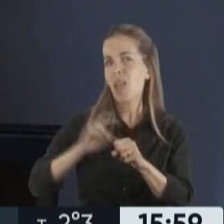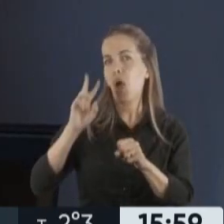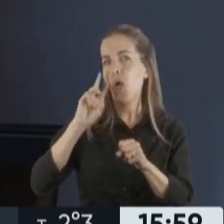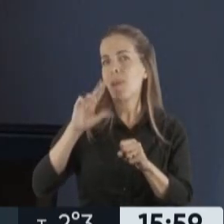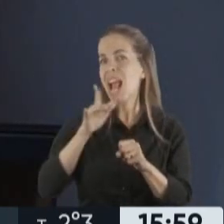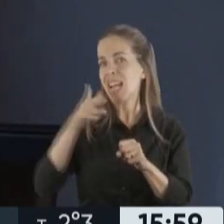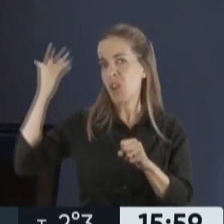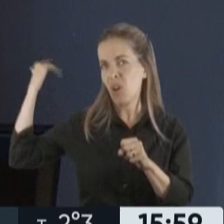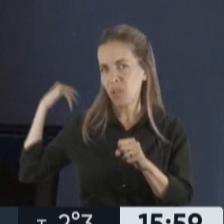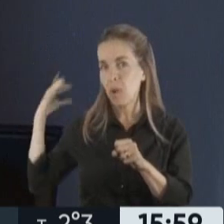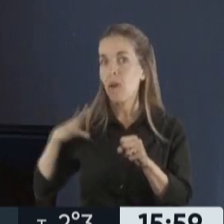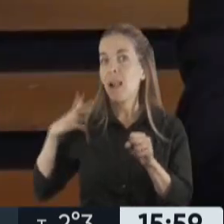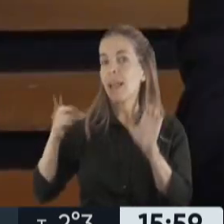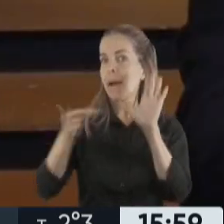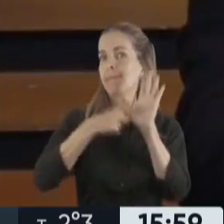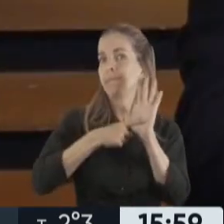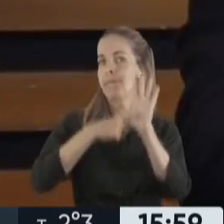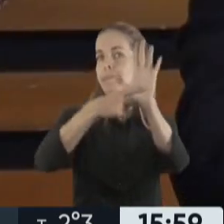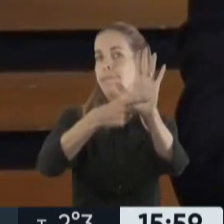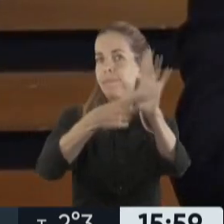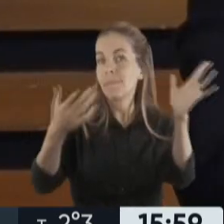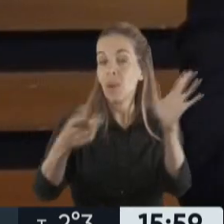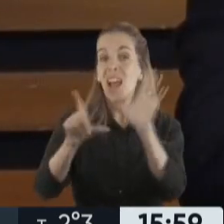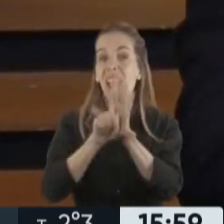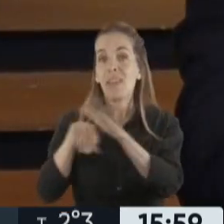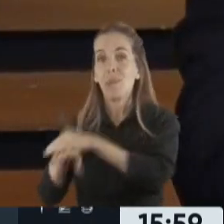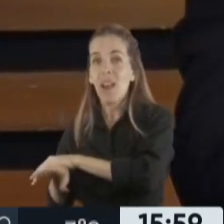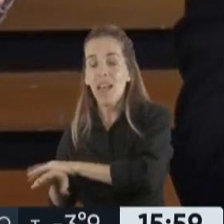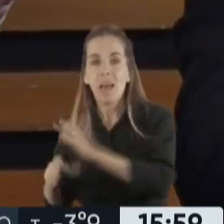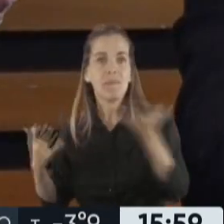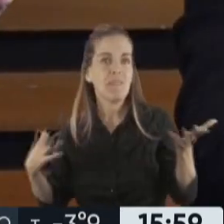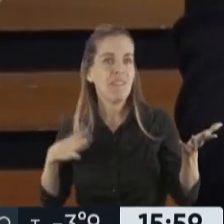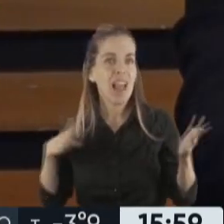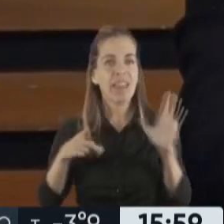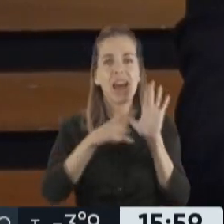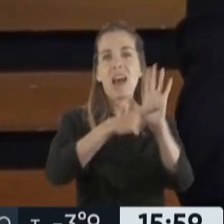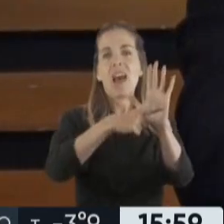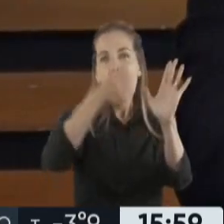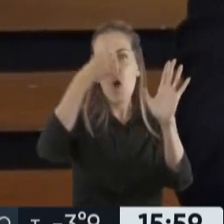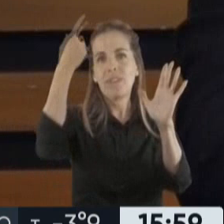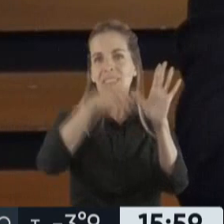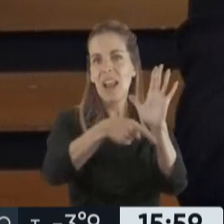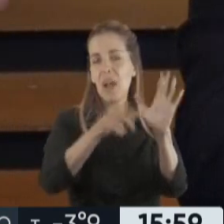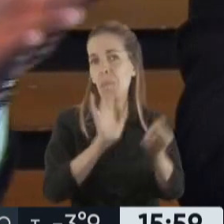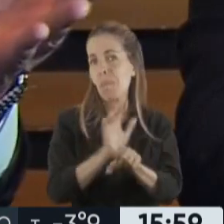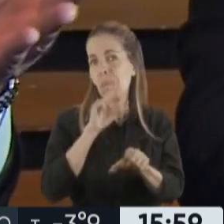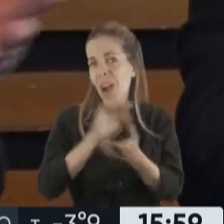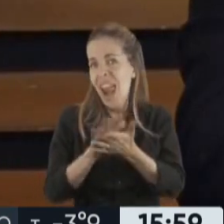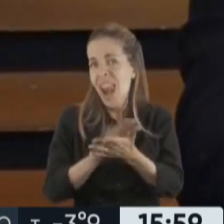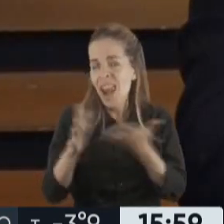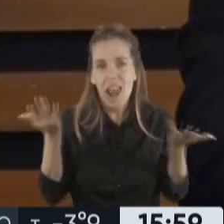que nunca había sido reglamentada. Una ley sin reglamentar es lo mismo que la ley nada misma, porque es como tener un auto sin